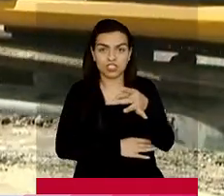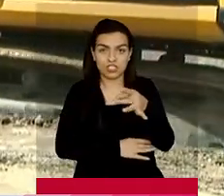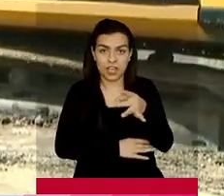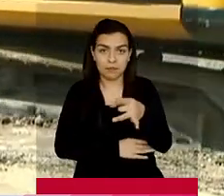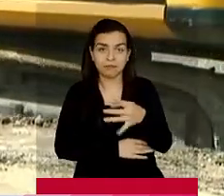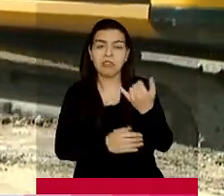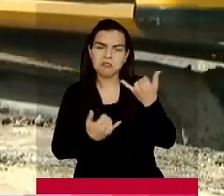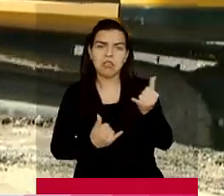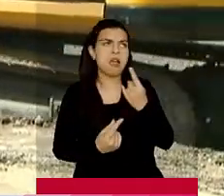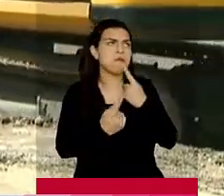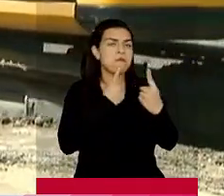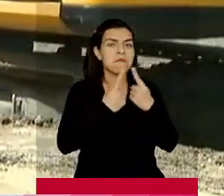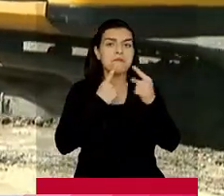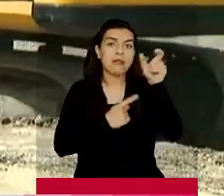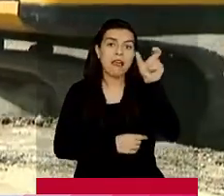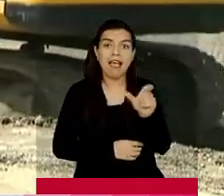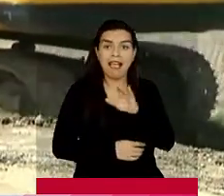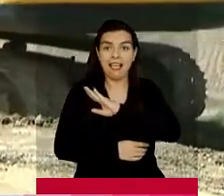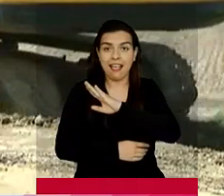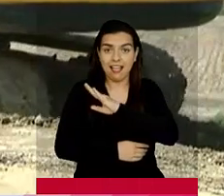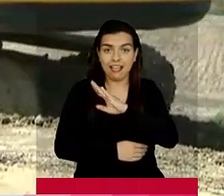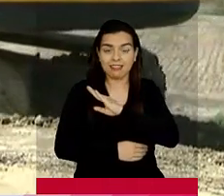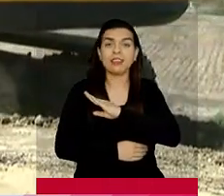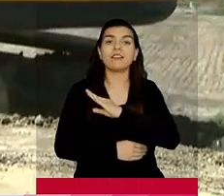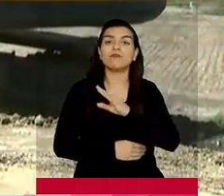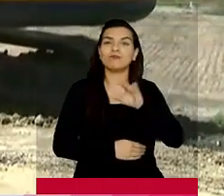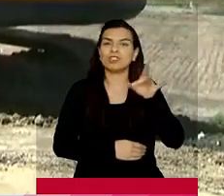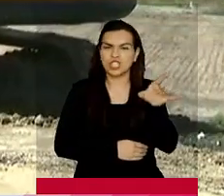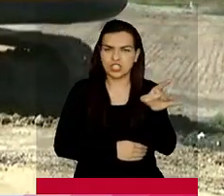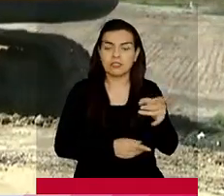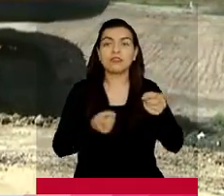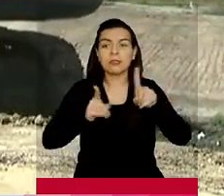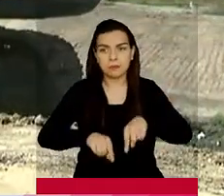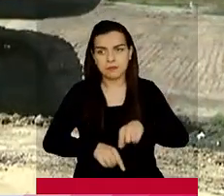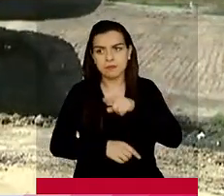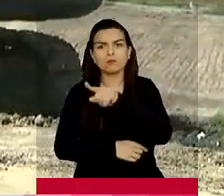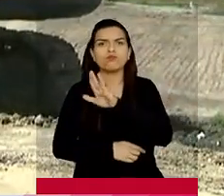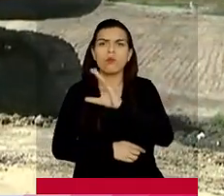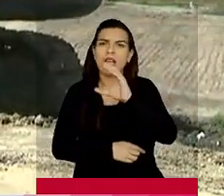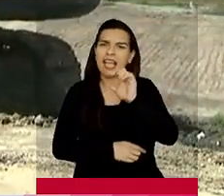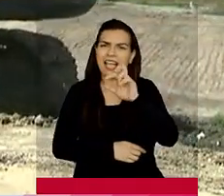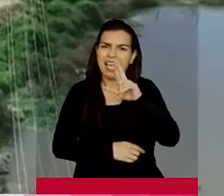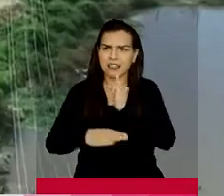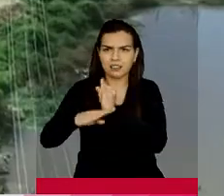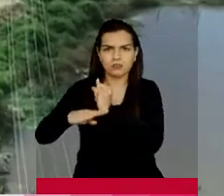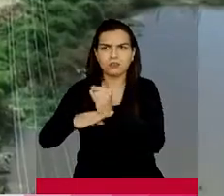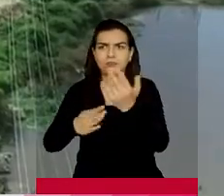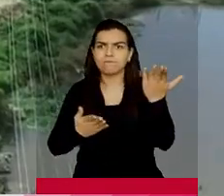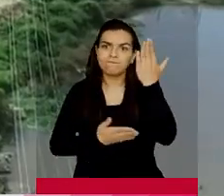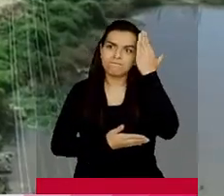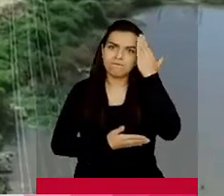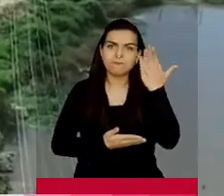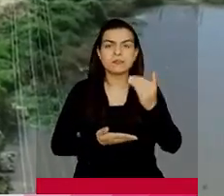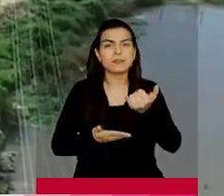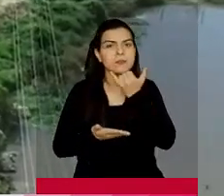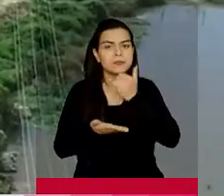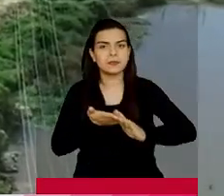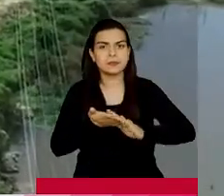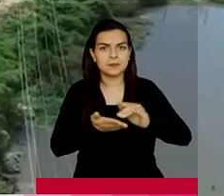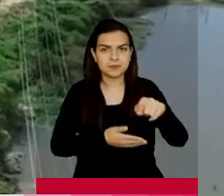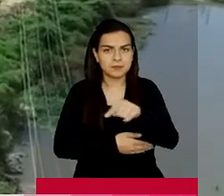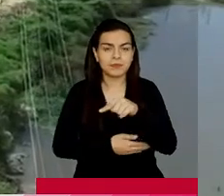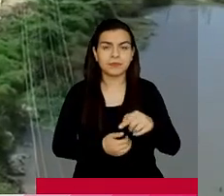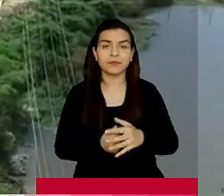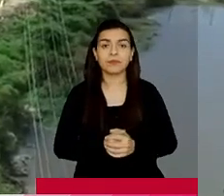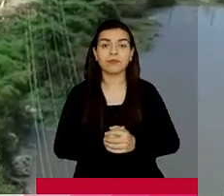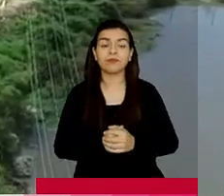y con autoridades de la CAR sobre las medidas de mitigación y las causas de este daño. Durante los últimos 4 meses